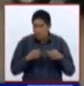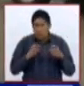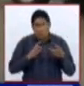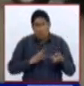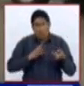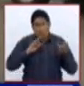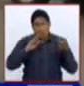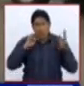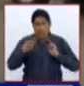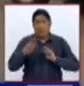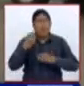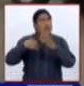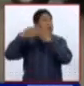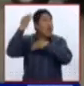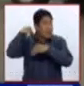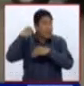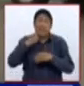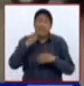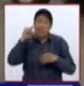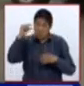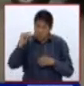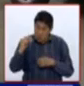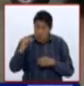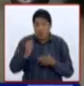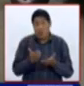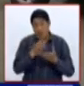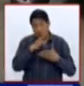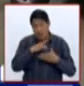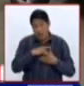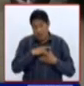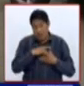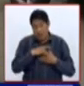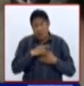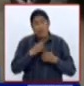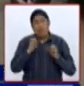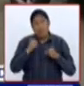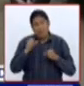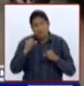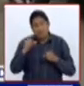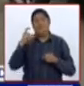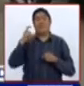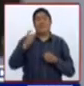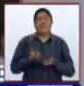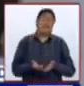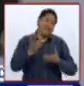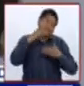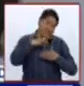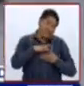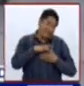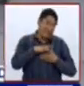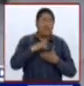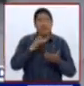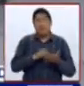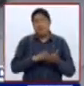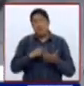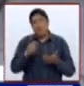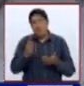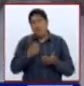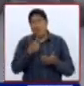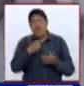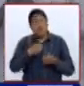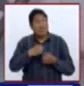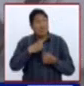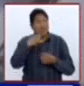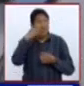inversamente proporcional. Significa que el que gana menos pueda ganar más de los trabajadores que tienen menos ingresos. Es por eso que estamos a